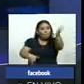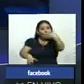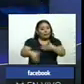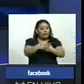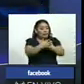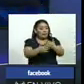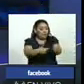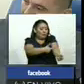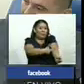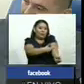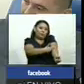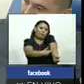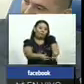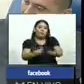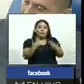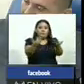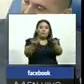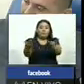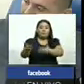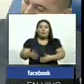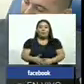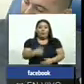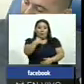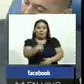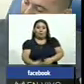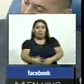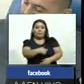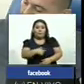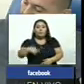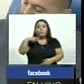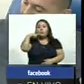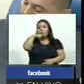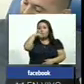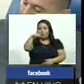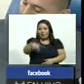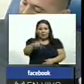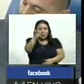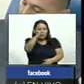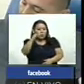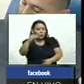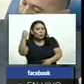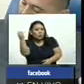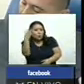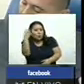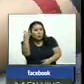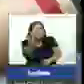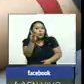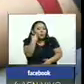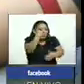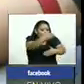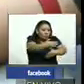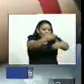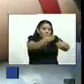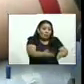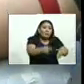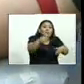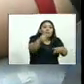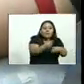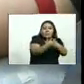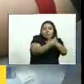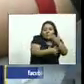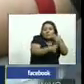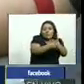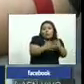donar sangre. La Cruz Roja Salvadoreña atraviesa una emergencia en el banco de sangre. Apenas llegan